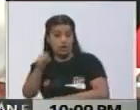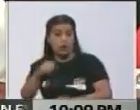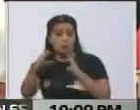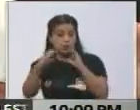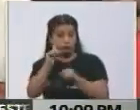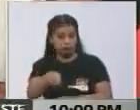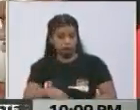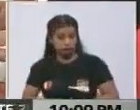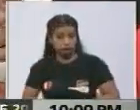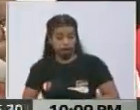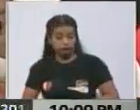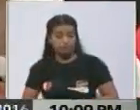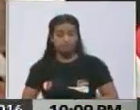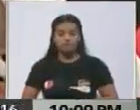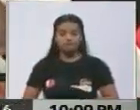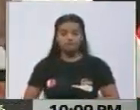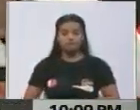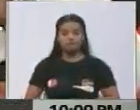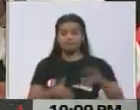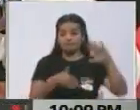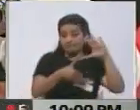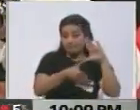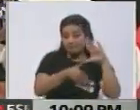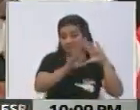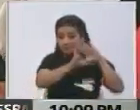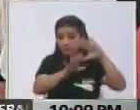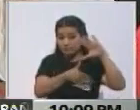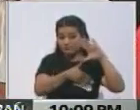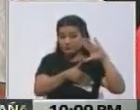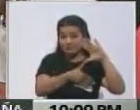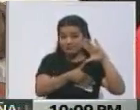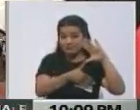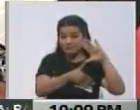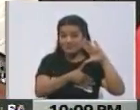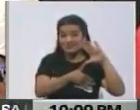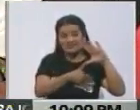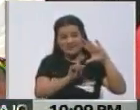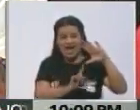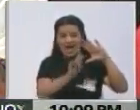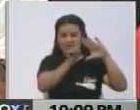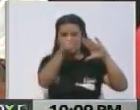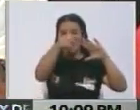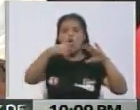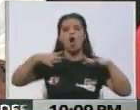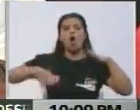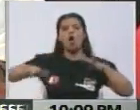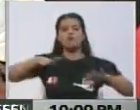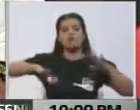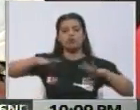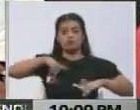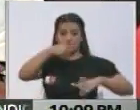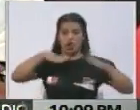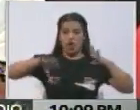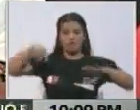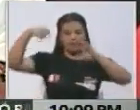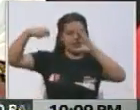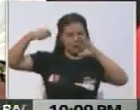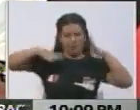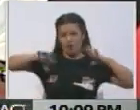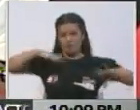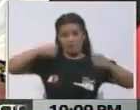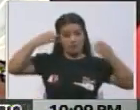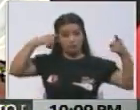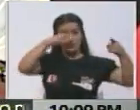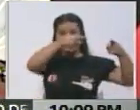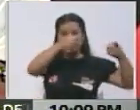Occidente y la industria de Hollywood especialmente, bueno, unificaron al mundo en la